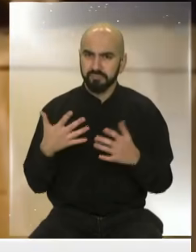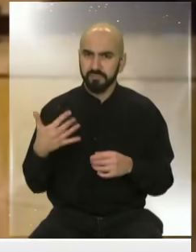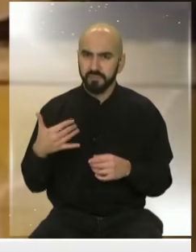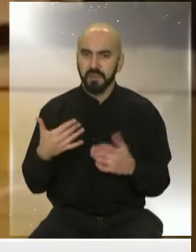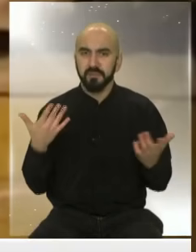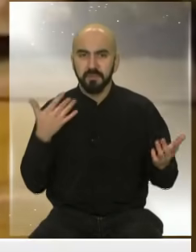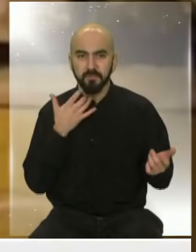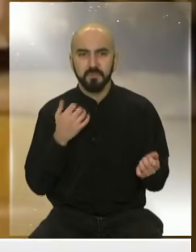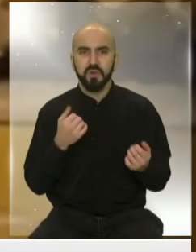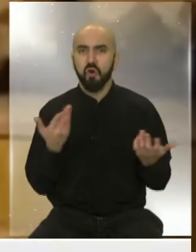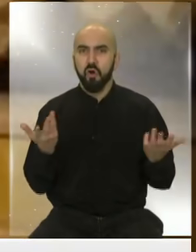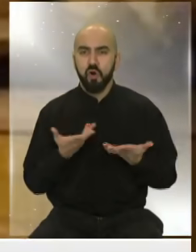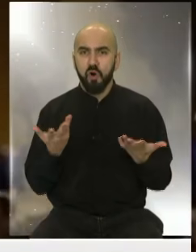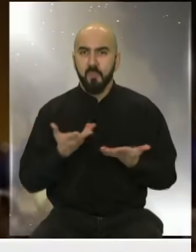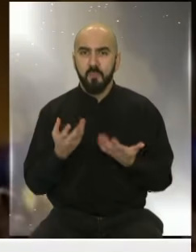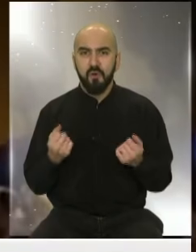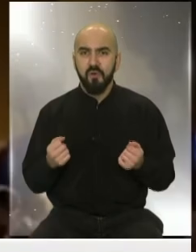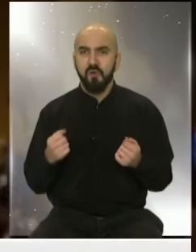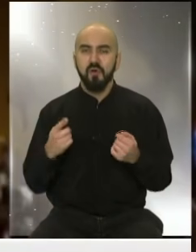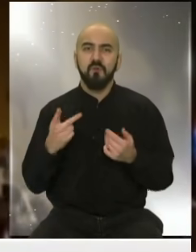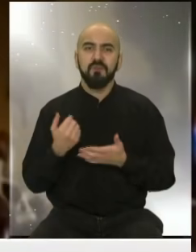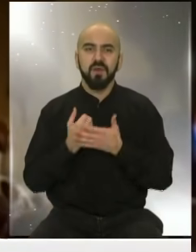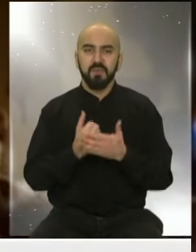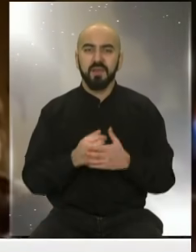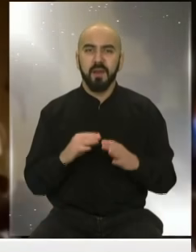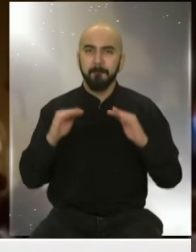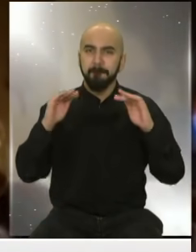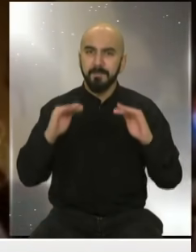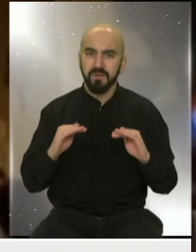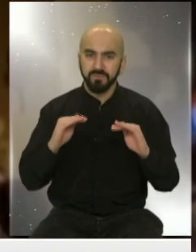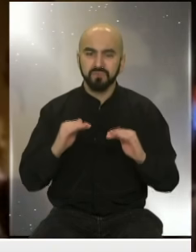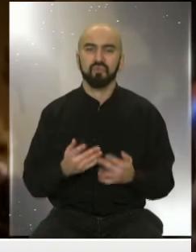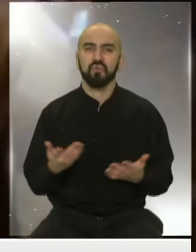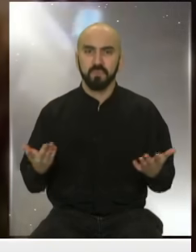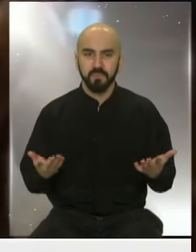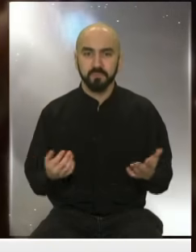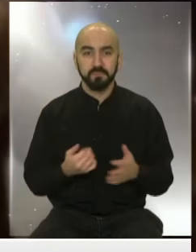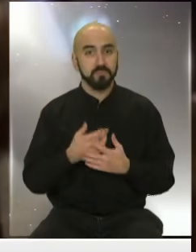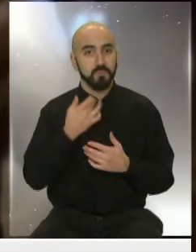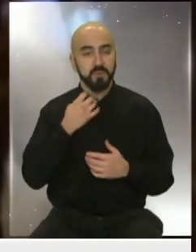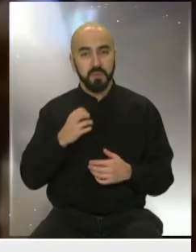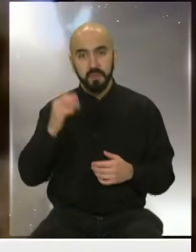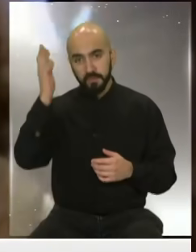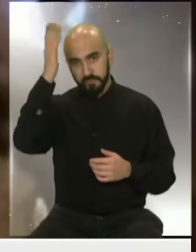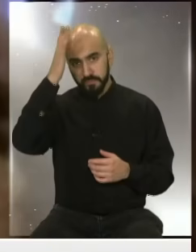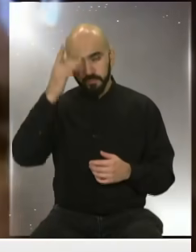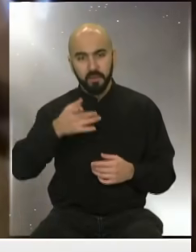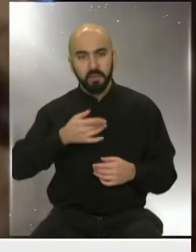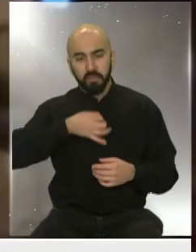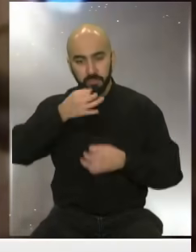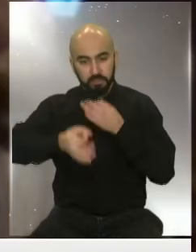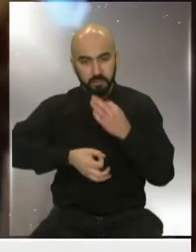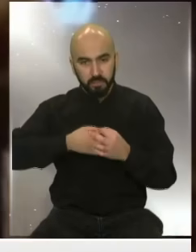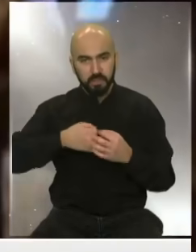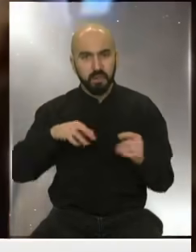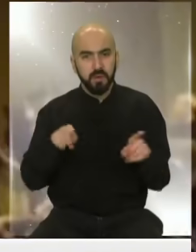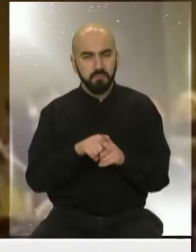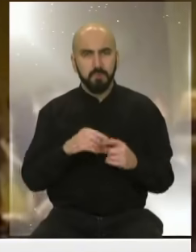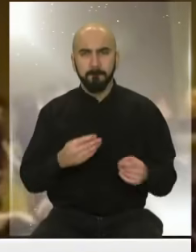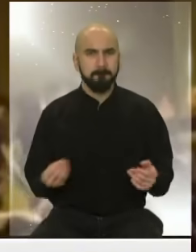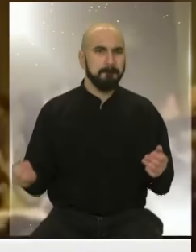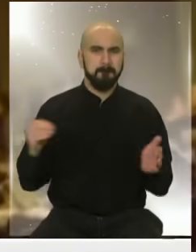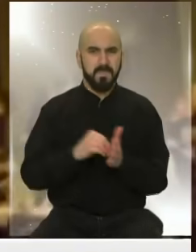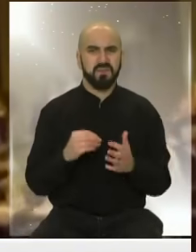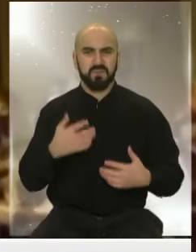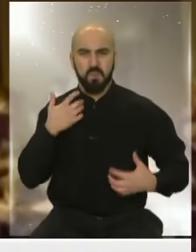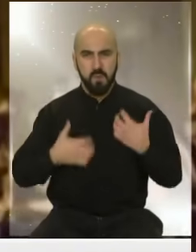la tensión después de lo ocurrido. Pareciera que sus declaraciones lo que han hecho es, por el contrario, aumentar la molestia y la indignación